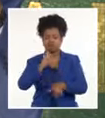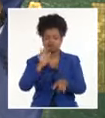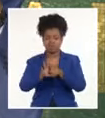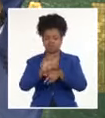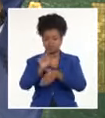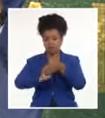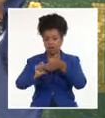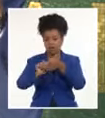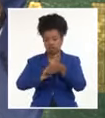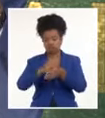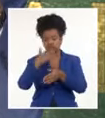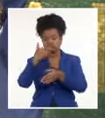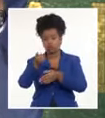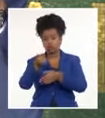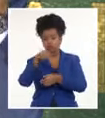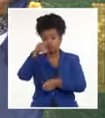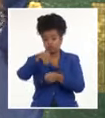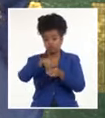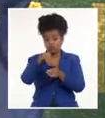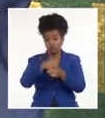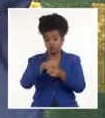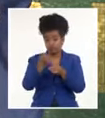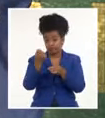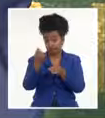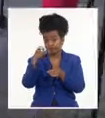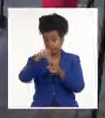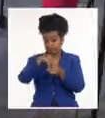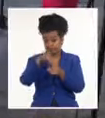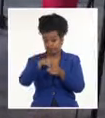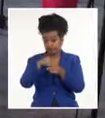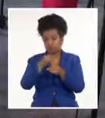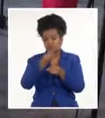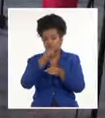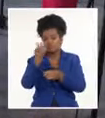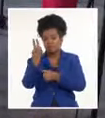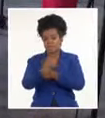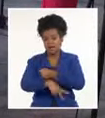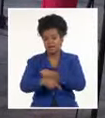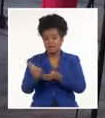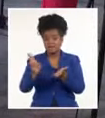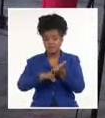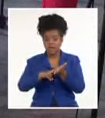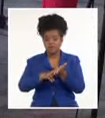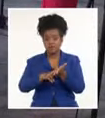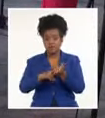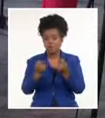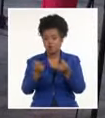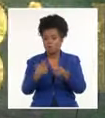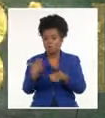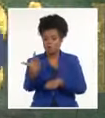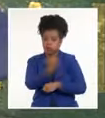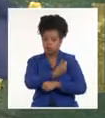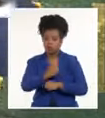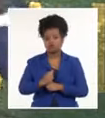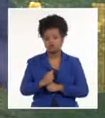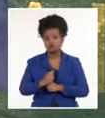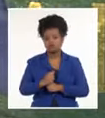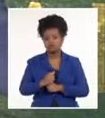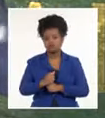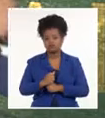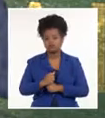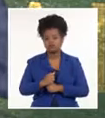que países de nuestra alianza puedan adquirir vacunas. Habilitó un puente aéreo para que lleven vacunas,